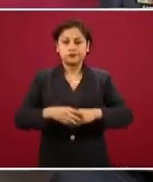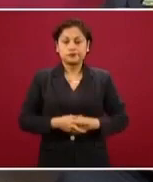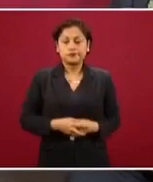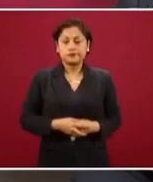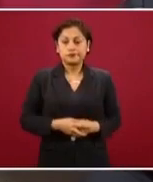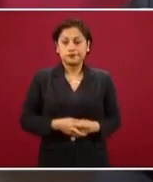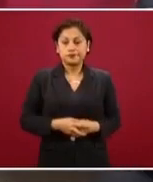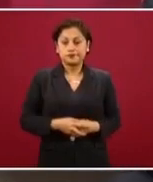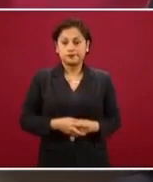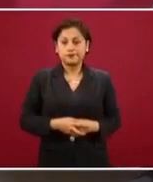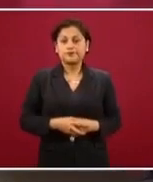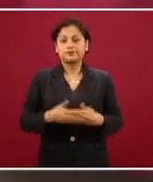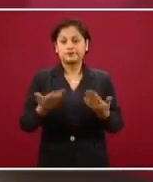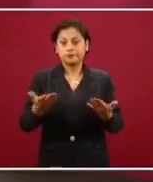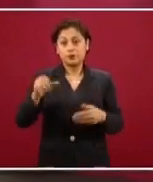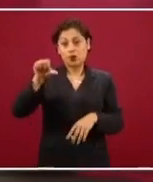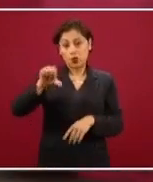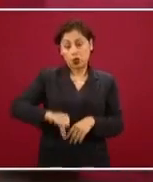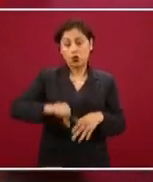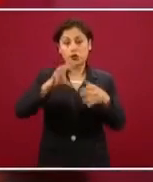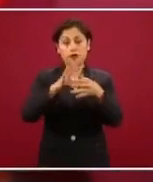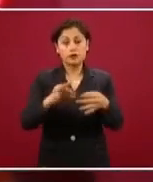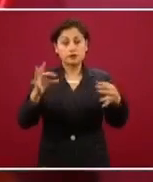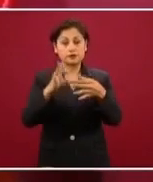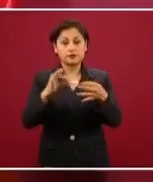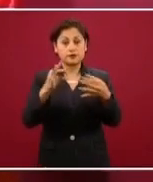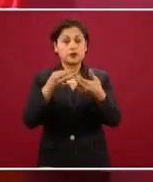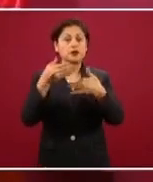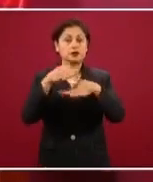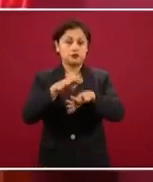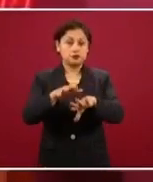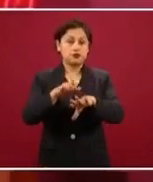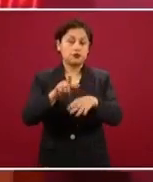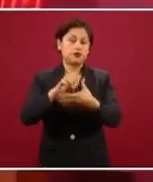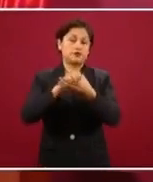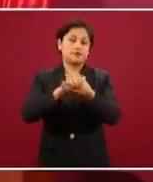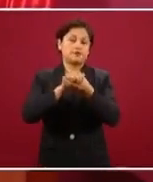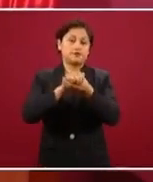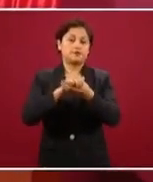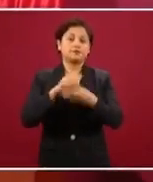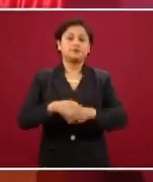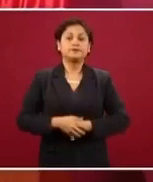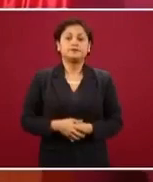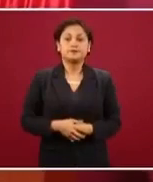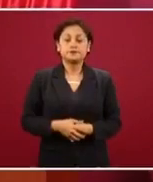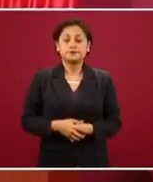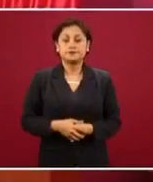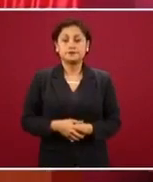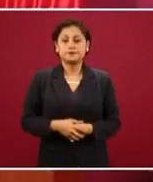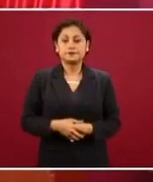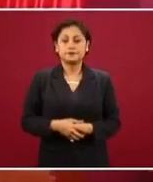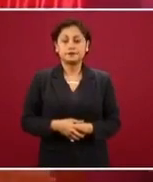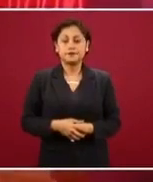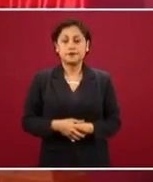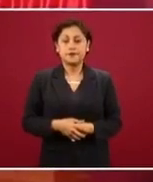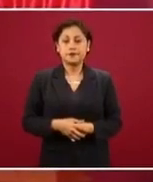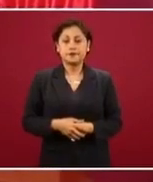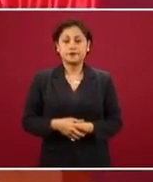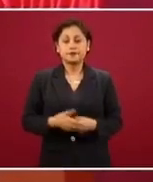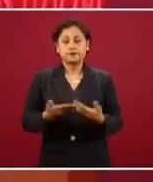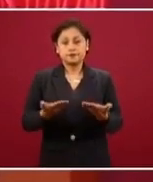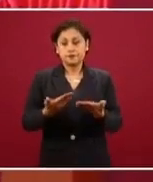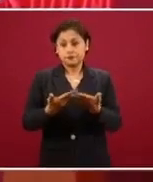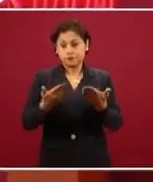para dar toda la información el día de hoy. Entonces, le damos